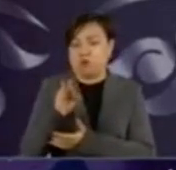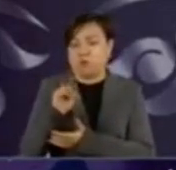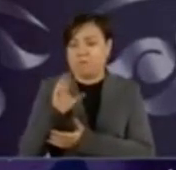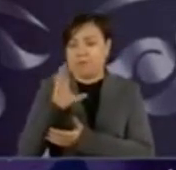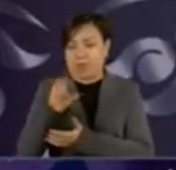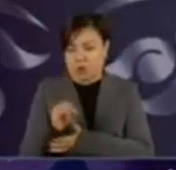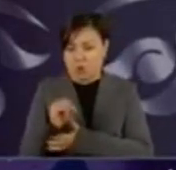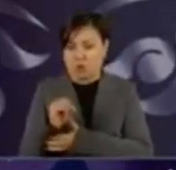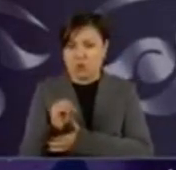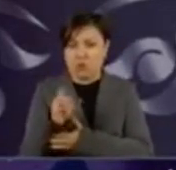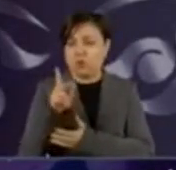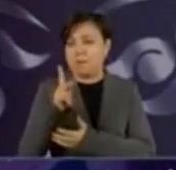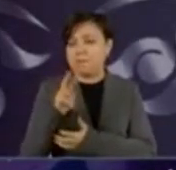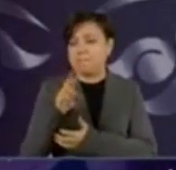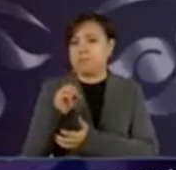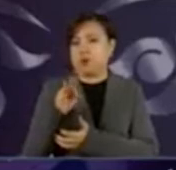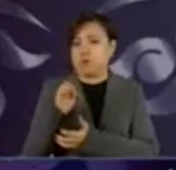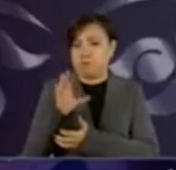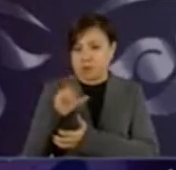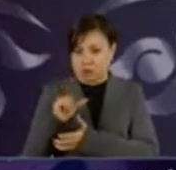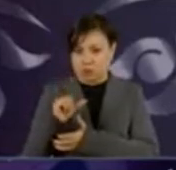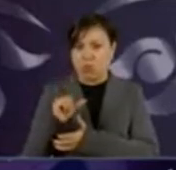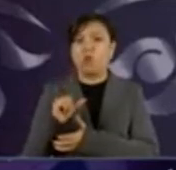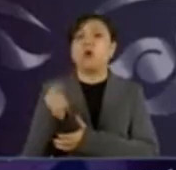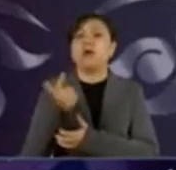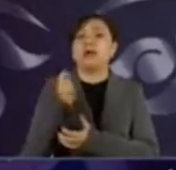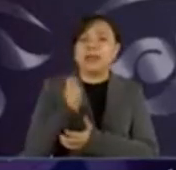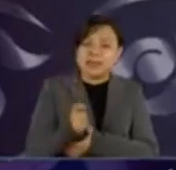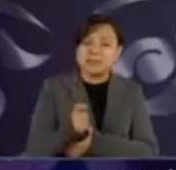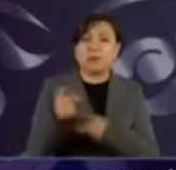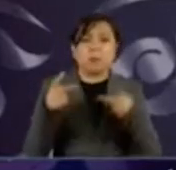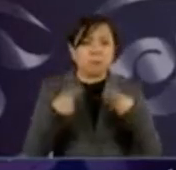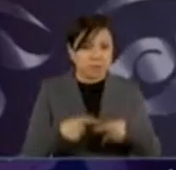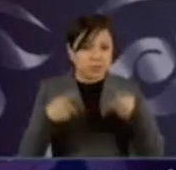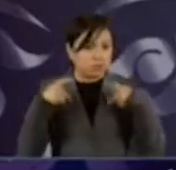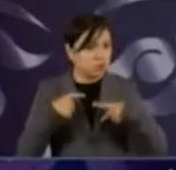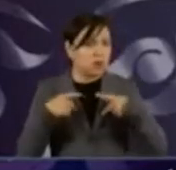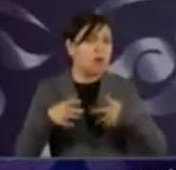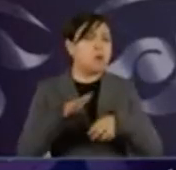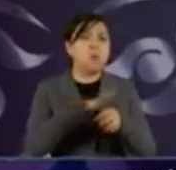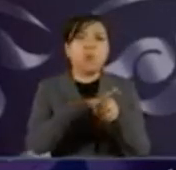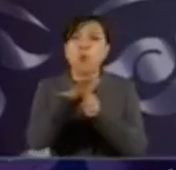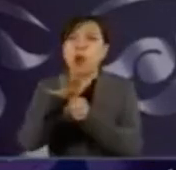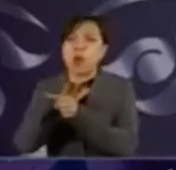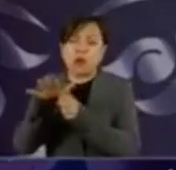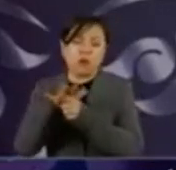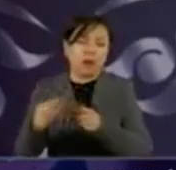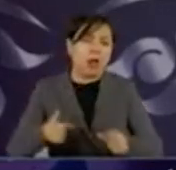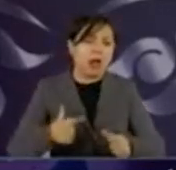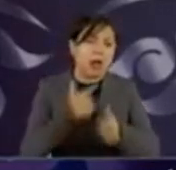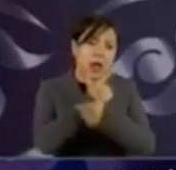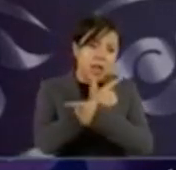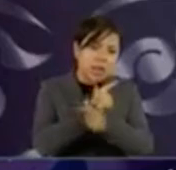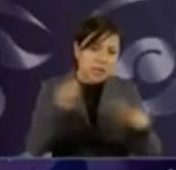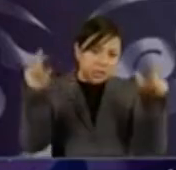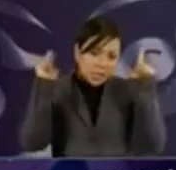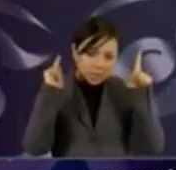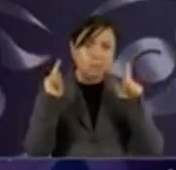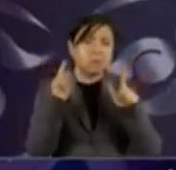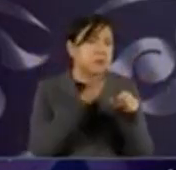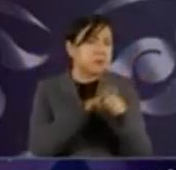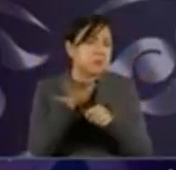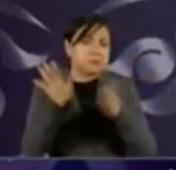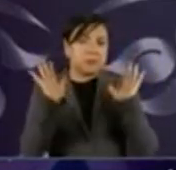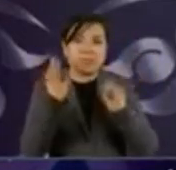tengamos la posibilidad de que cualquier ciudadano, cualquier persona que en su hogar tiene